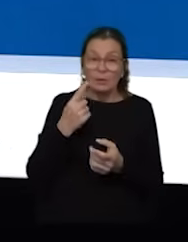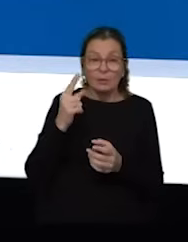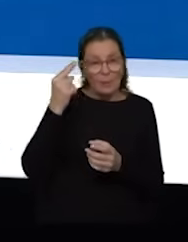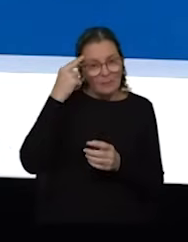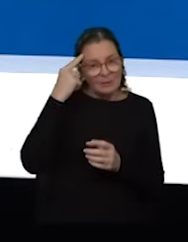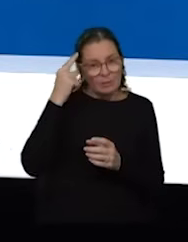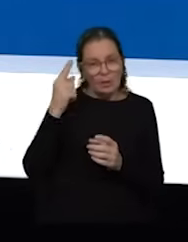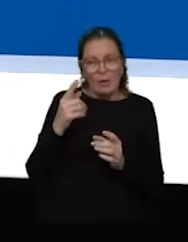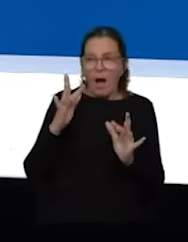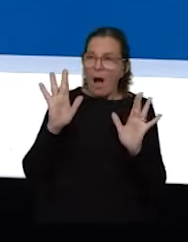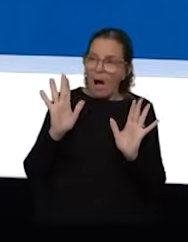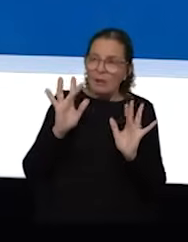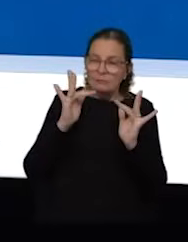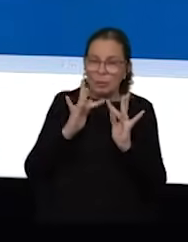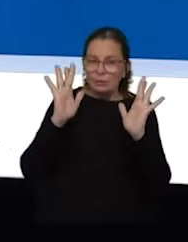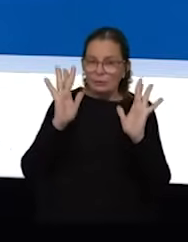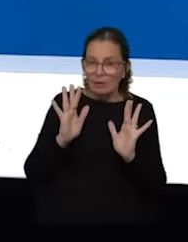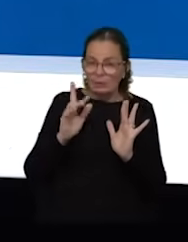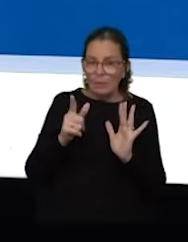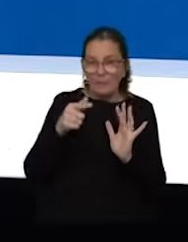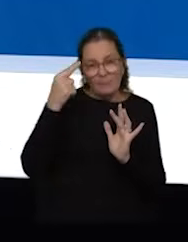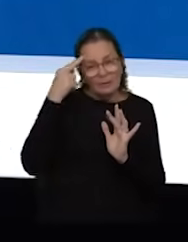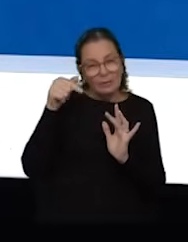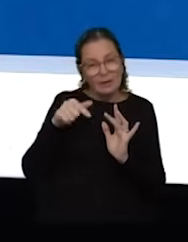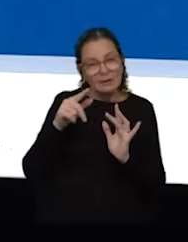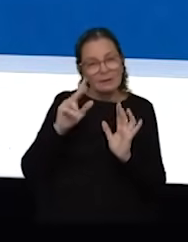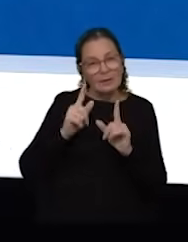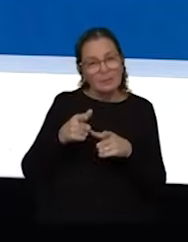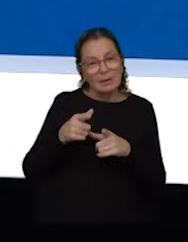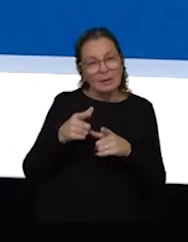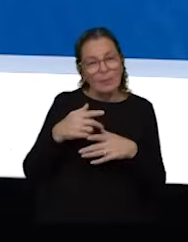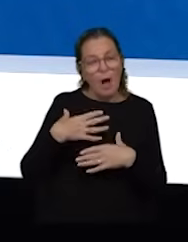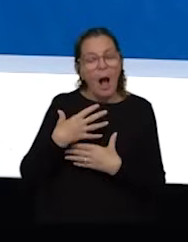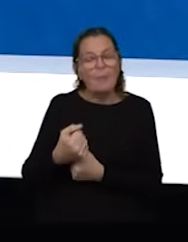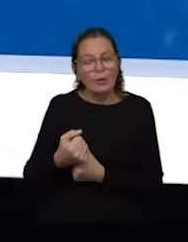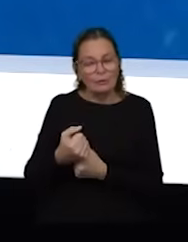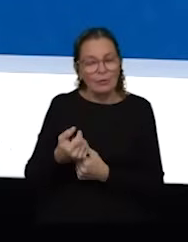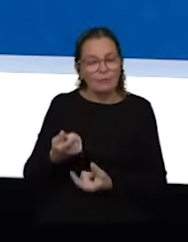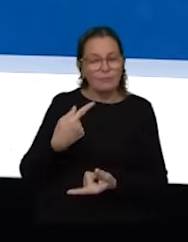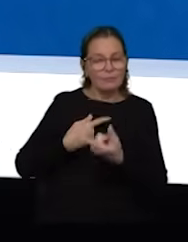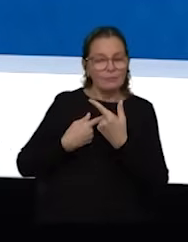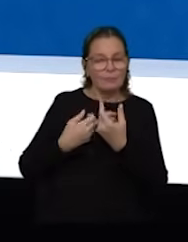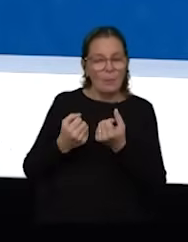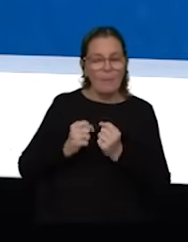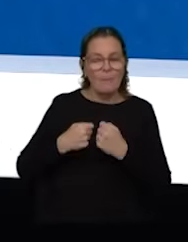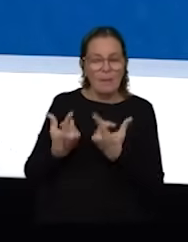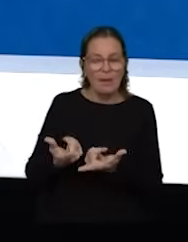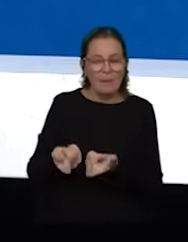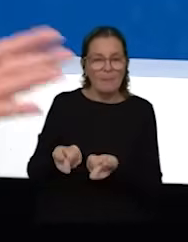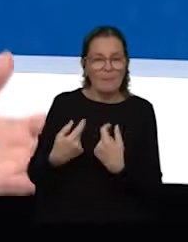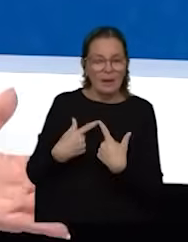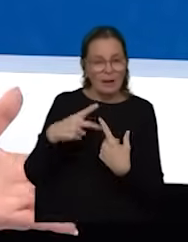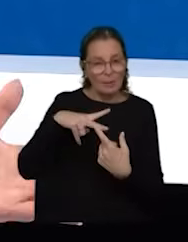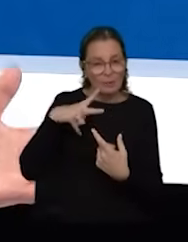casualidades creo que también Acá hay hay una suerte de favor de vuelto a los medios privados